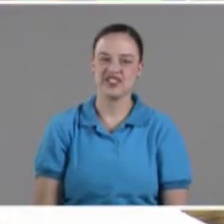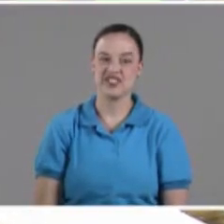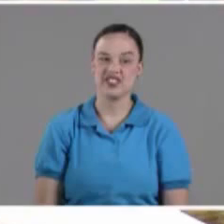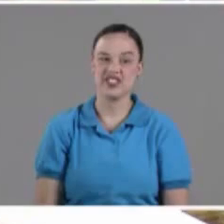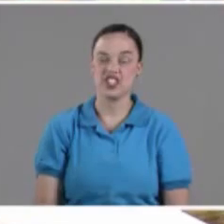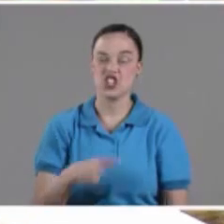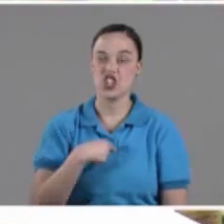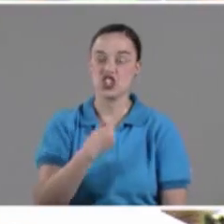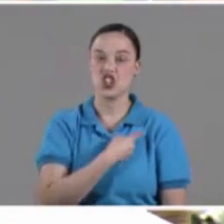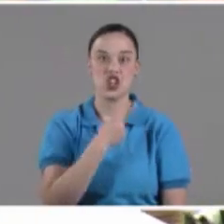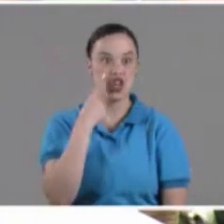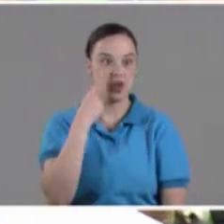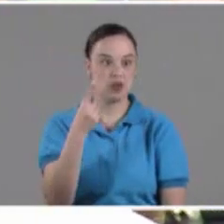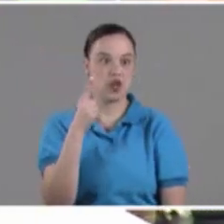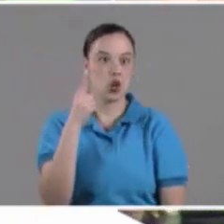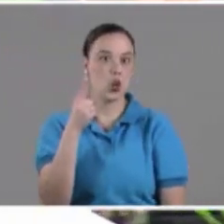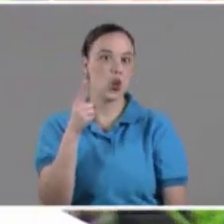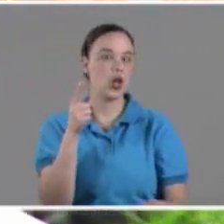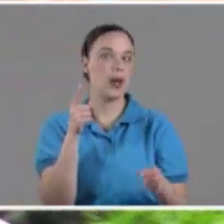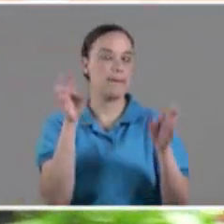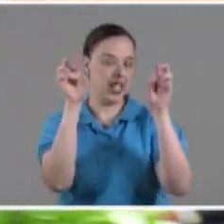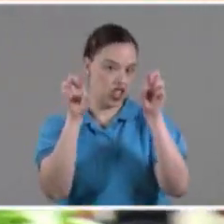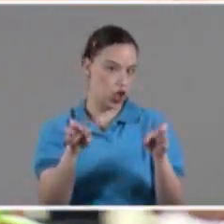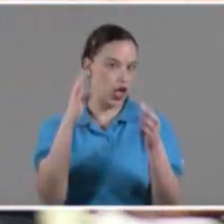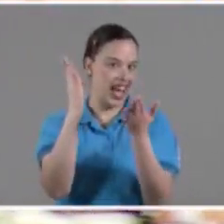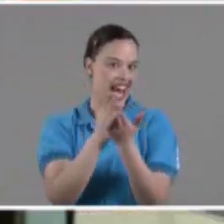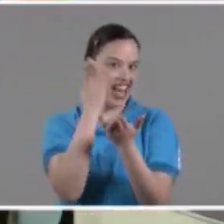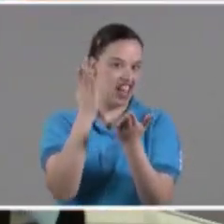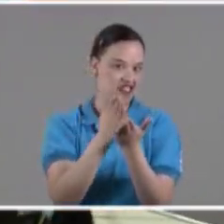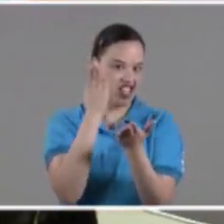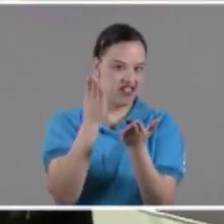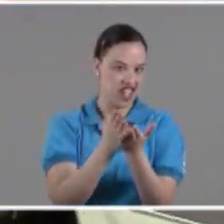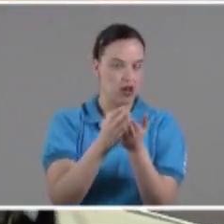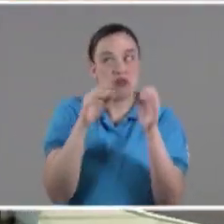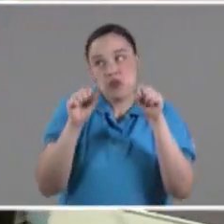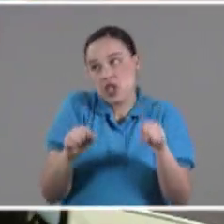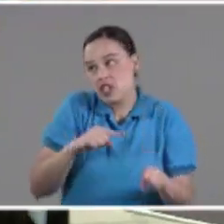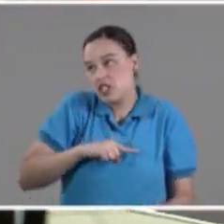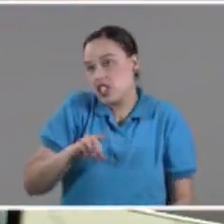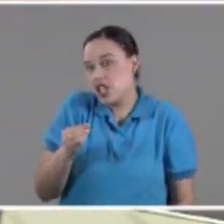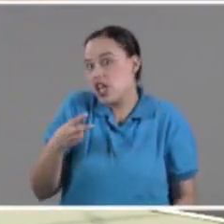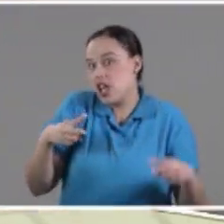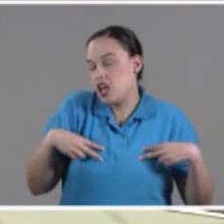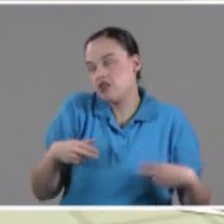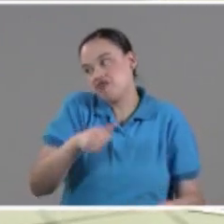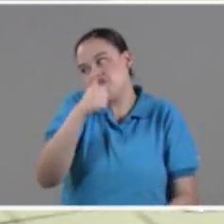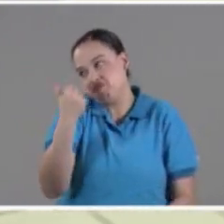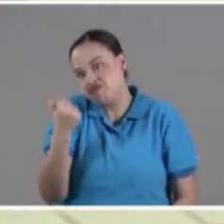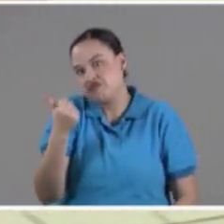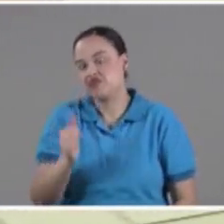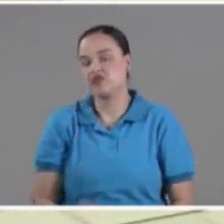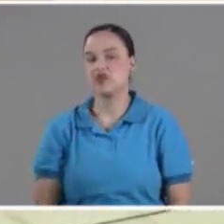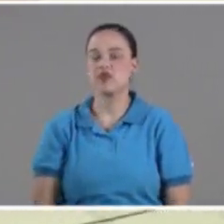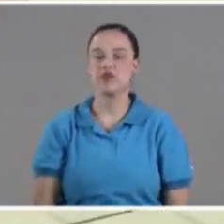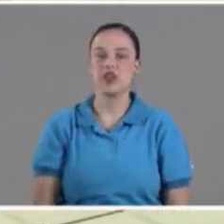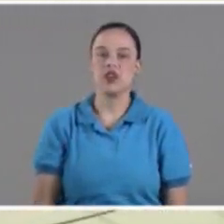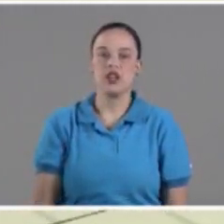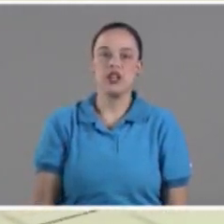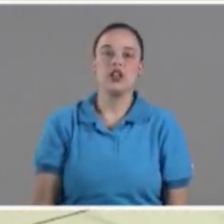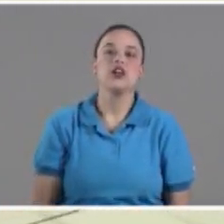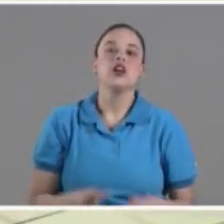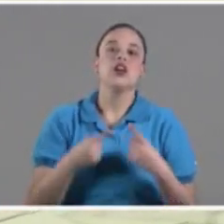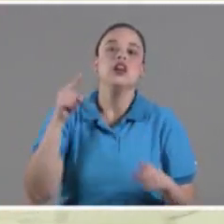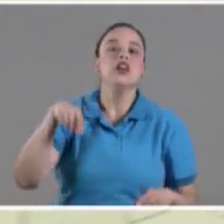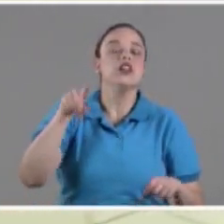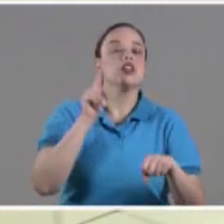y yo solo miro un personaje en la Biblia puede ser que hagan otros pero